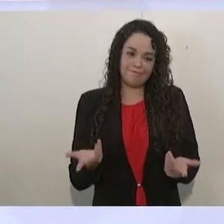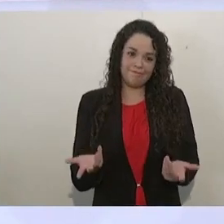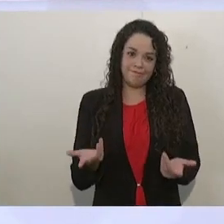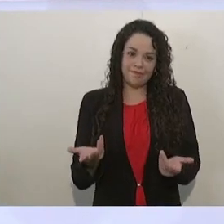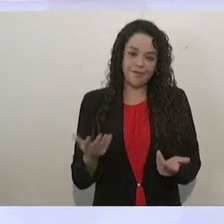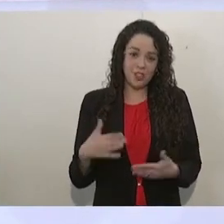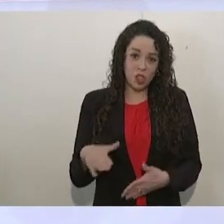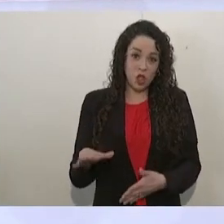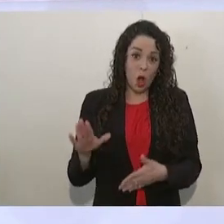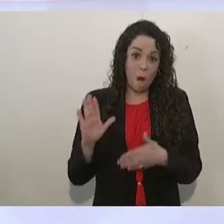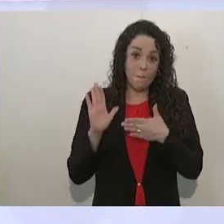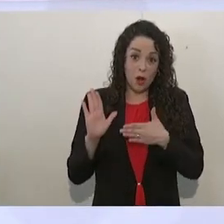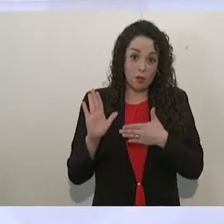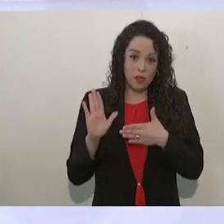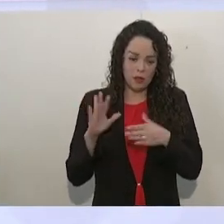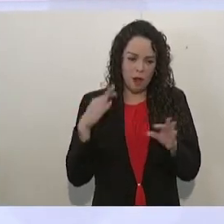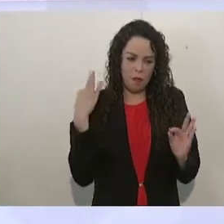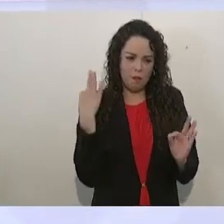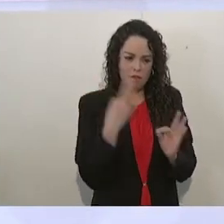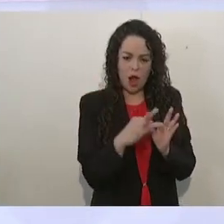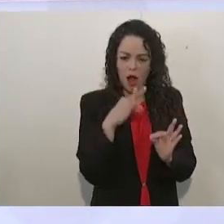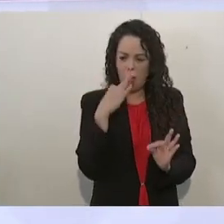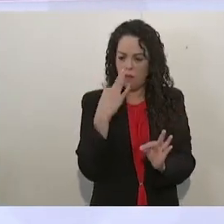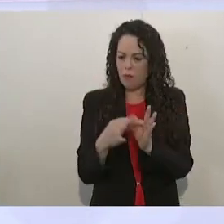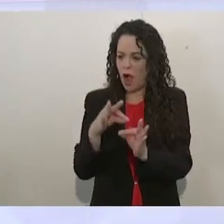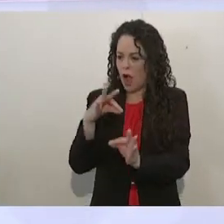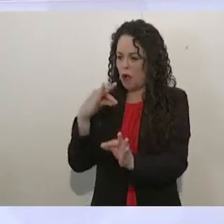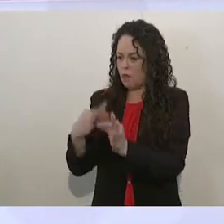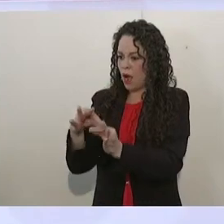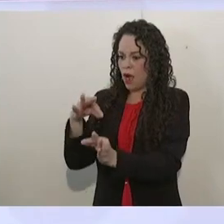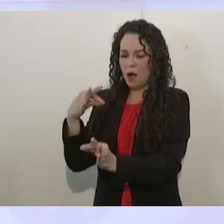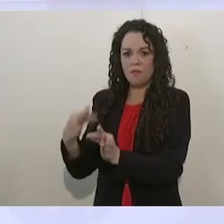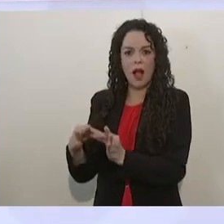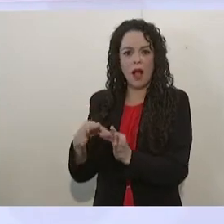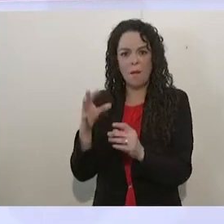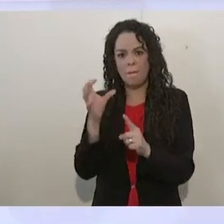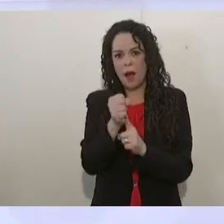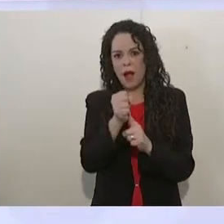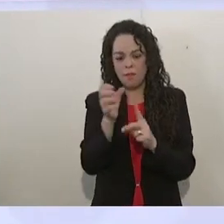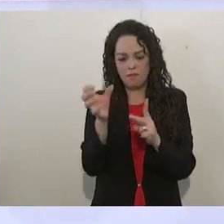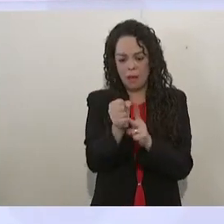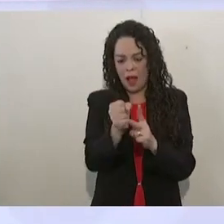compromisos y algo que me llena de satisfacción,